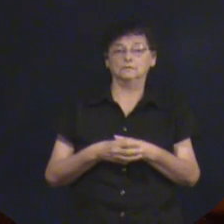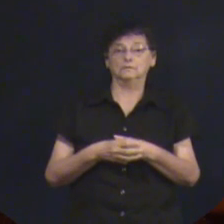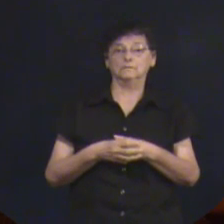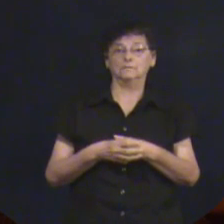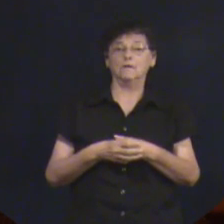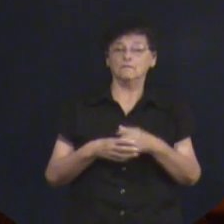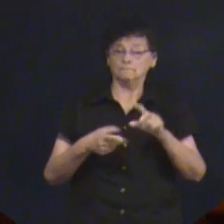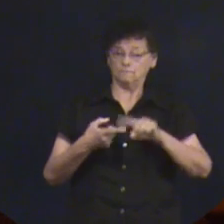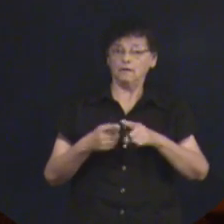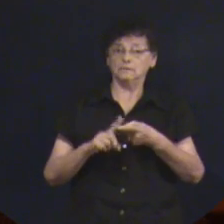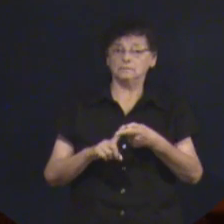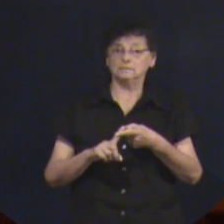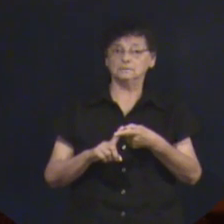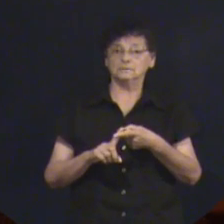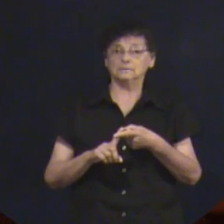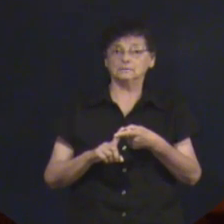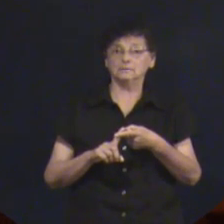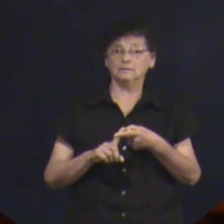amigo,